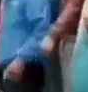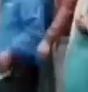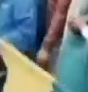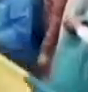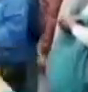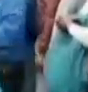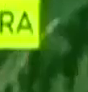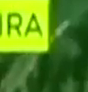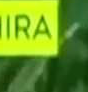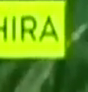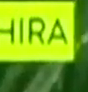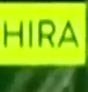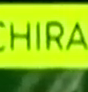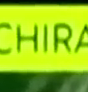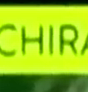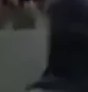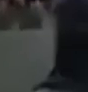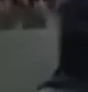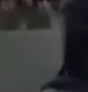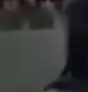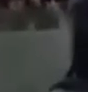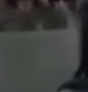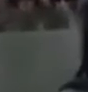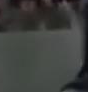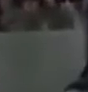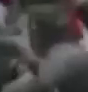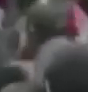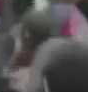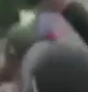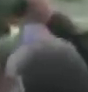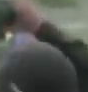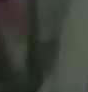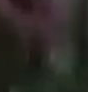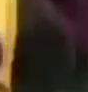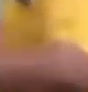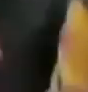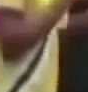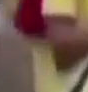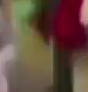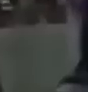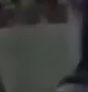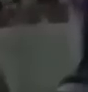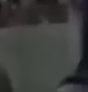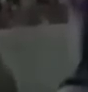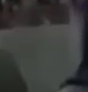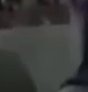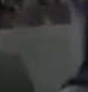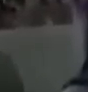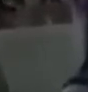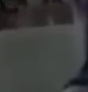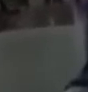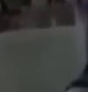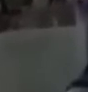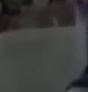e independientes. Nosotros vamos a defender la soberanía de nuestro país. Tenga que ver la respuesta. ¡León